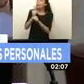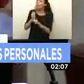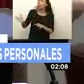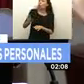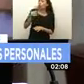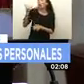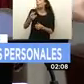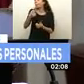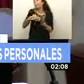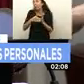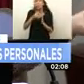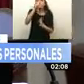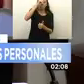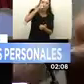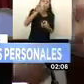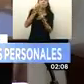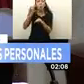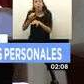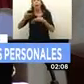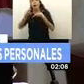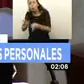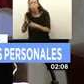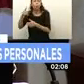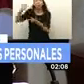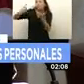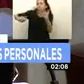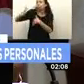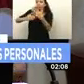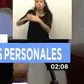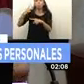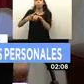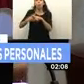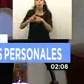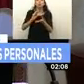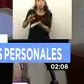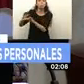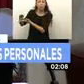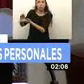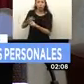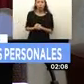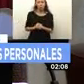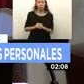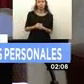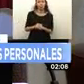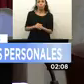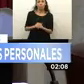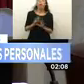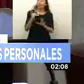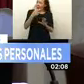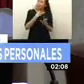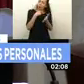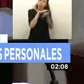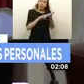hospitales escuelas rutas etcétera A través de subsidios habla calequi ya mire quiero leerlo